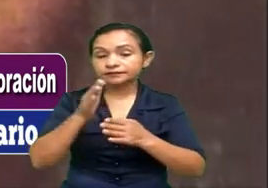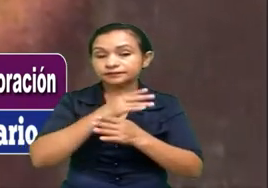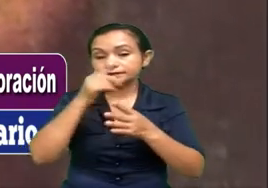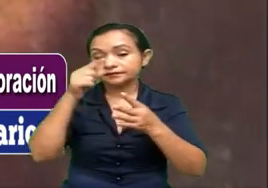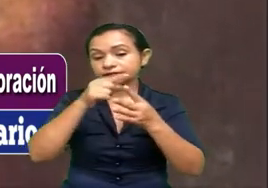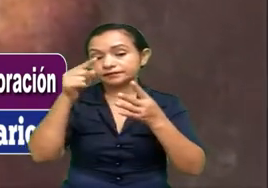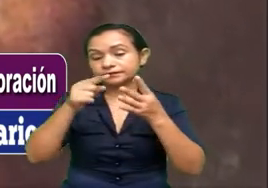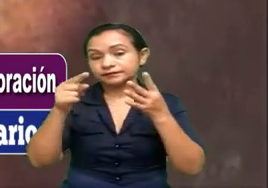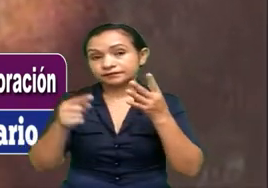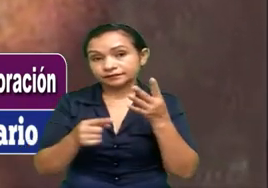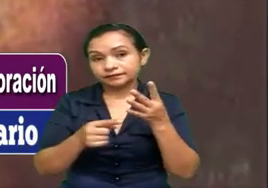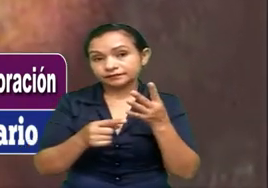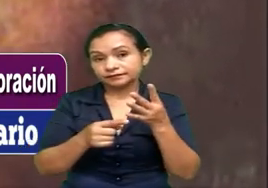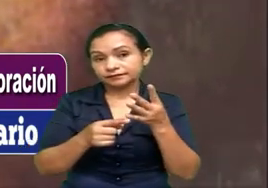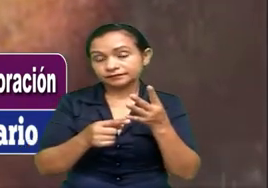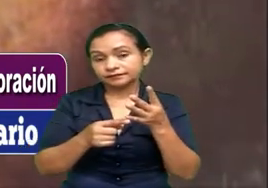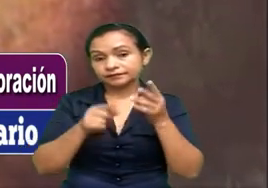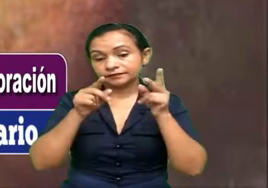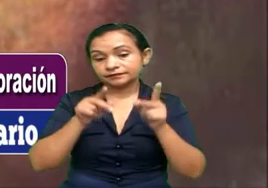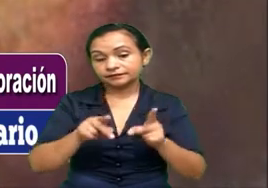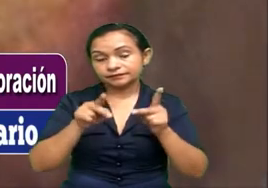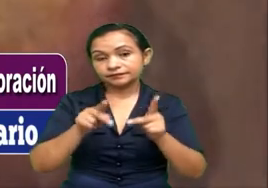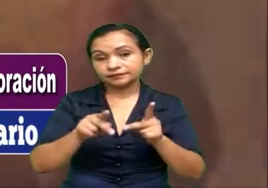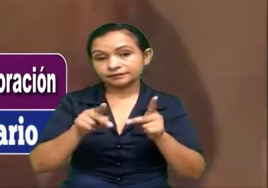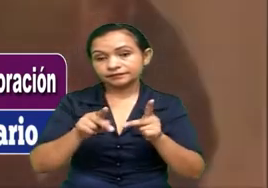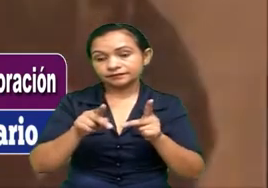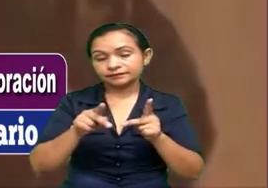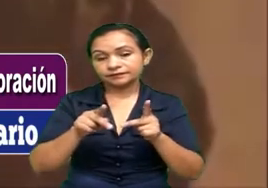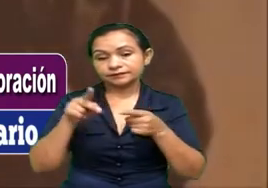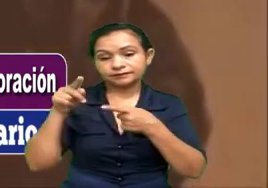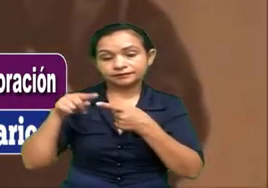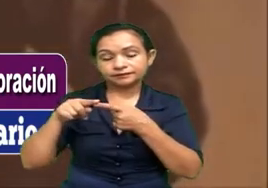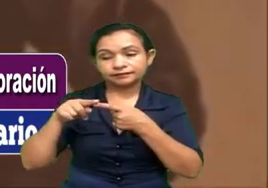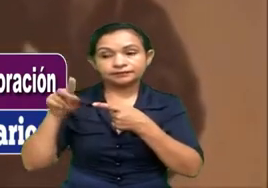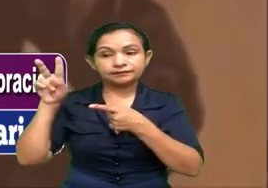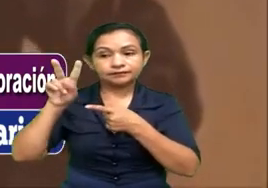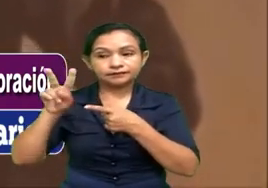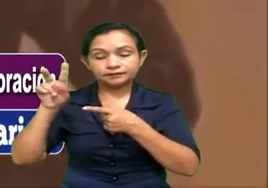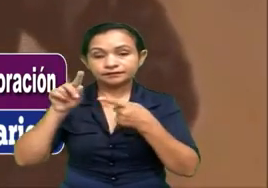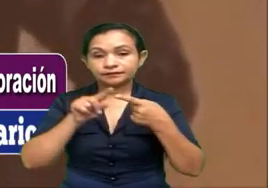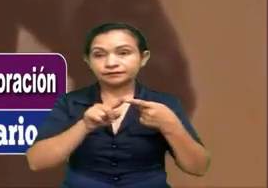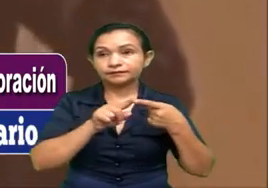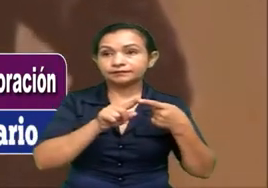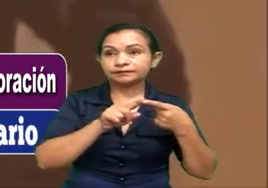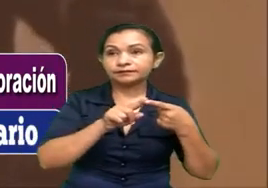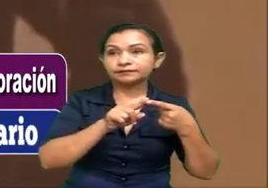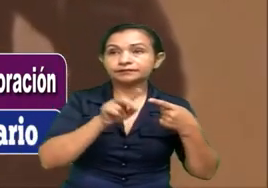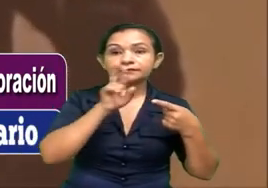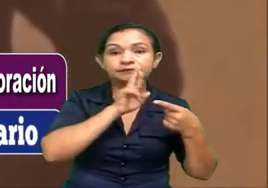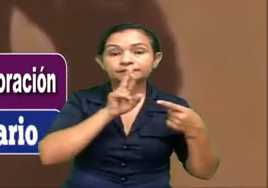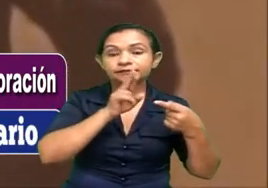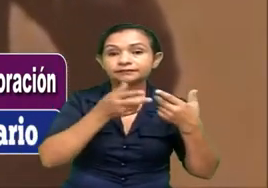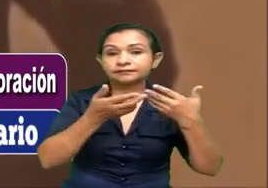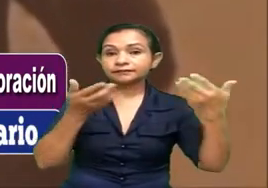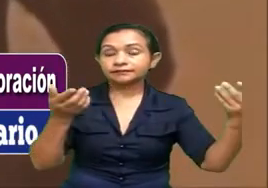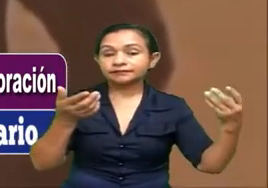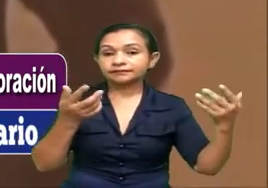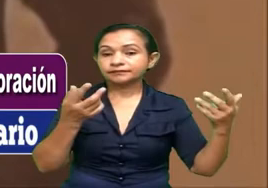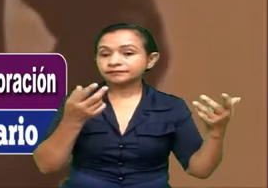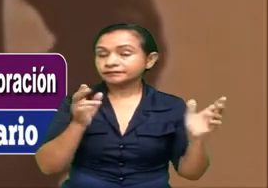son la gente democrática, la uh-huh, gente que no